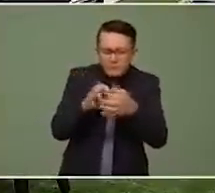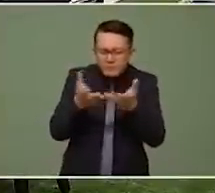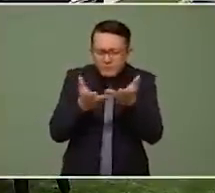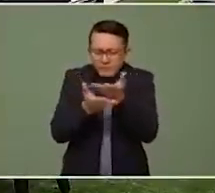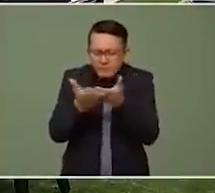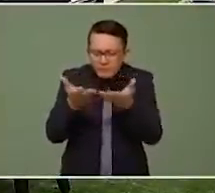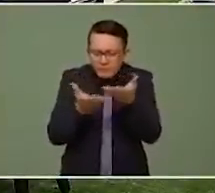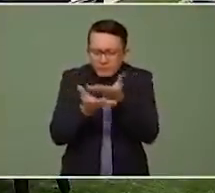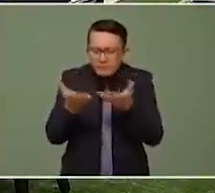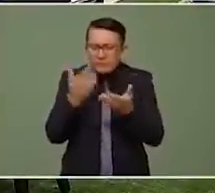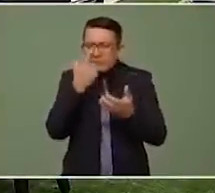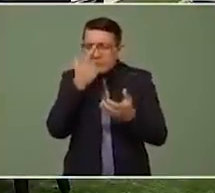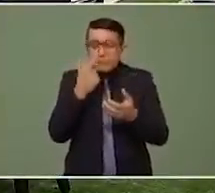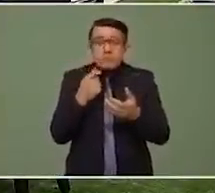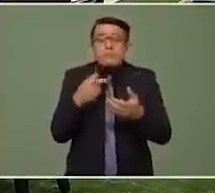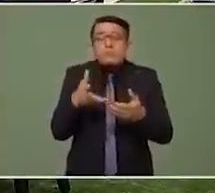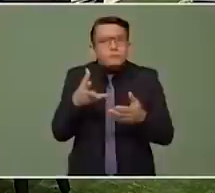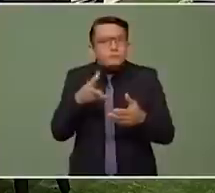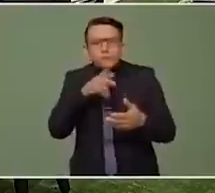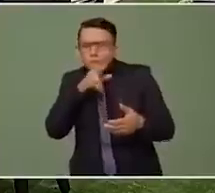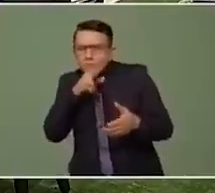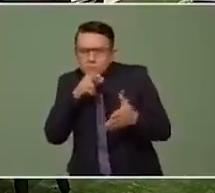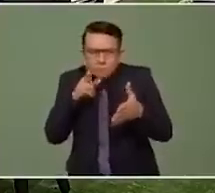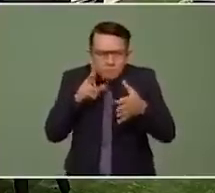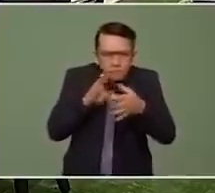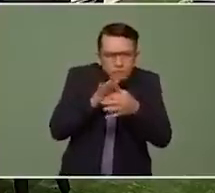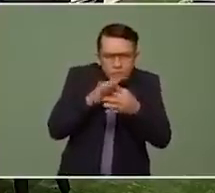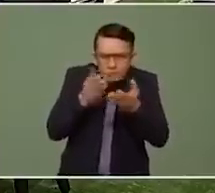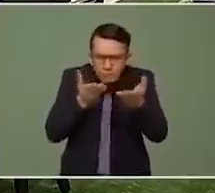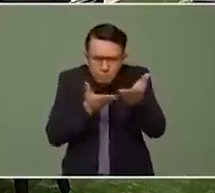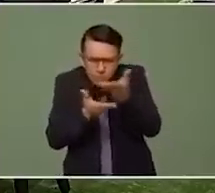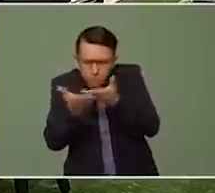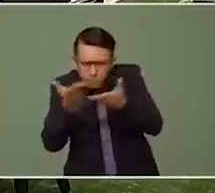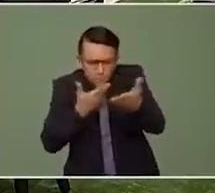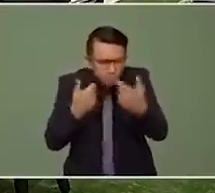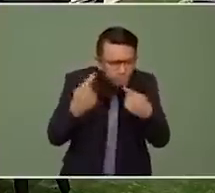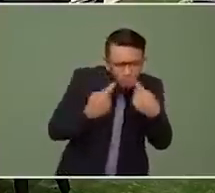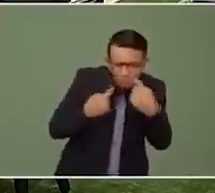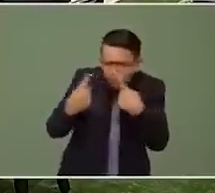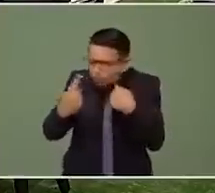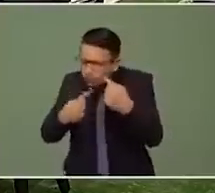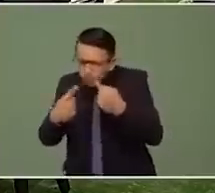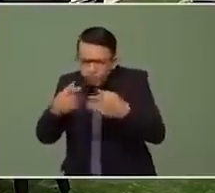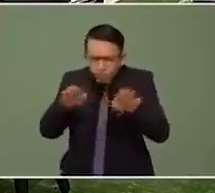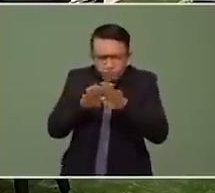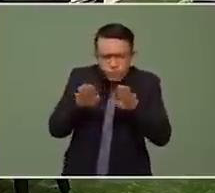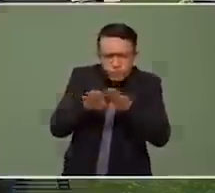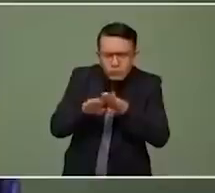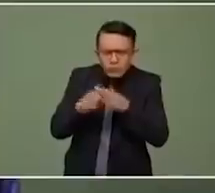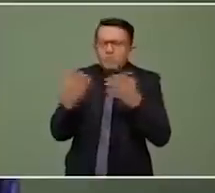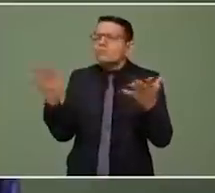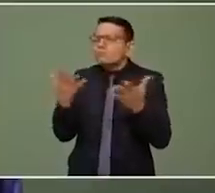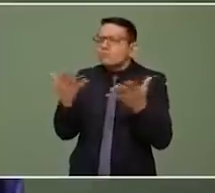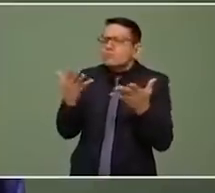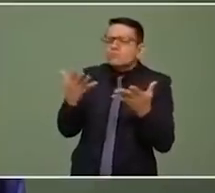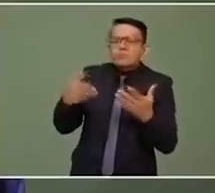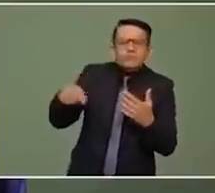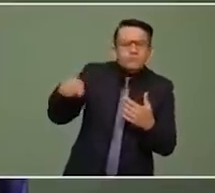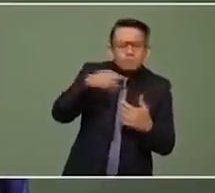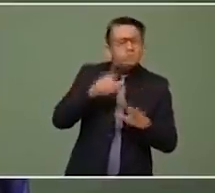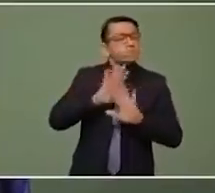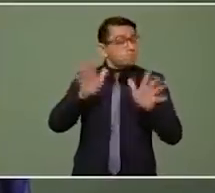es un modelo de coordinación de todas las corporaciones que ha sido